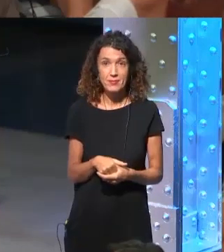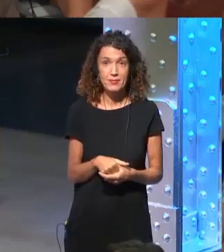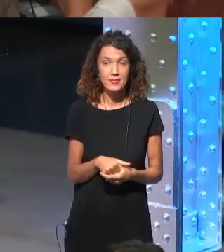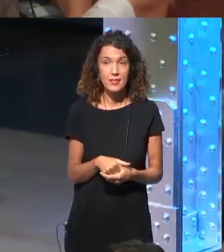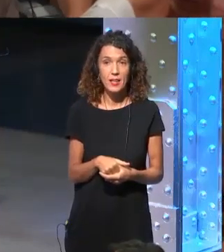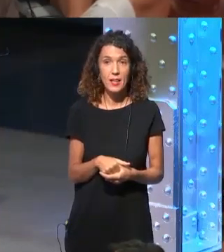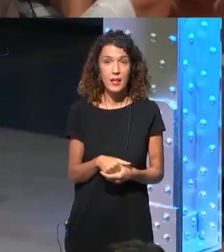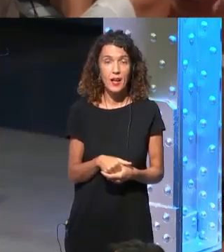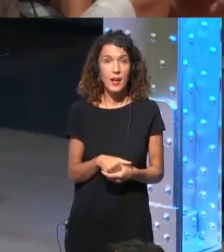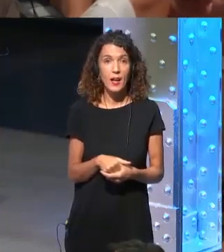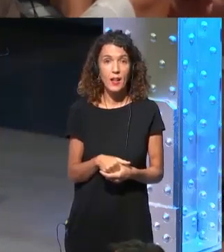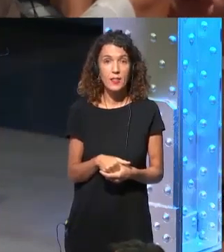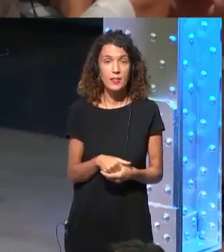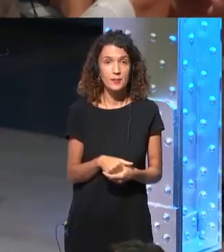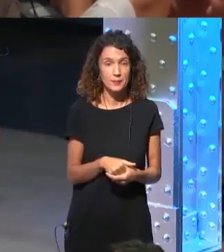Okay. Go ahead.